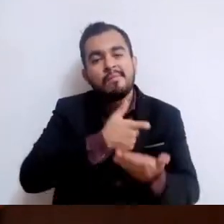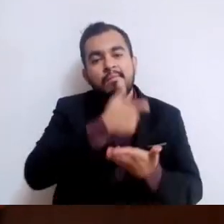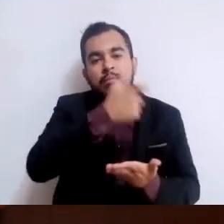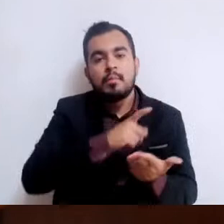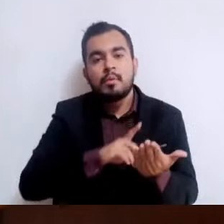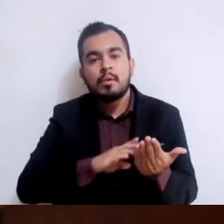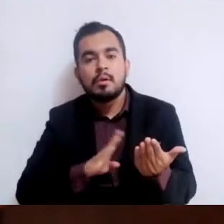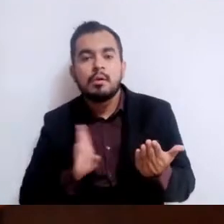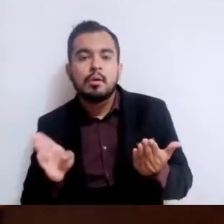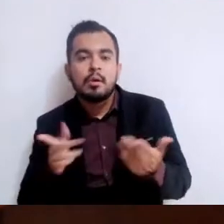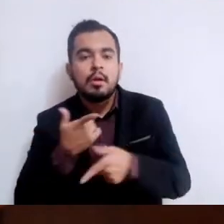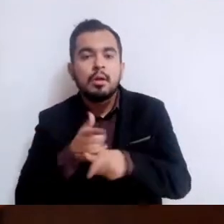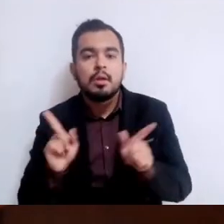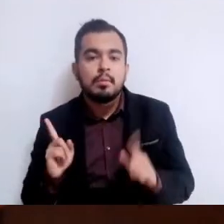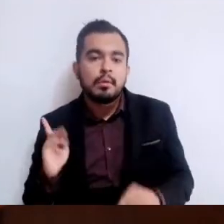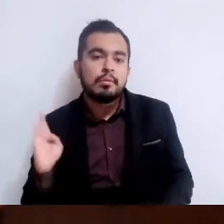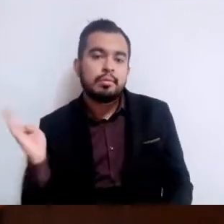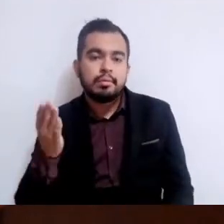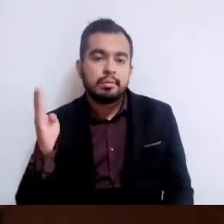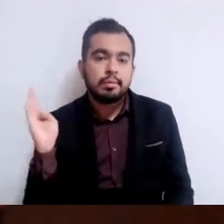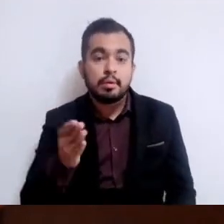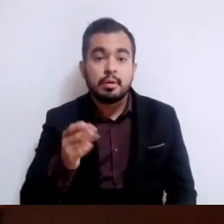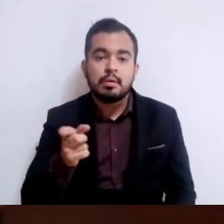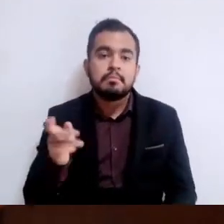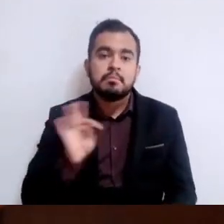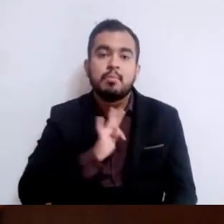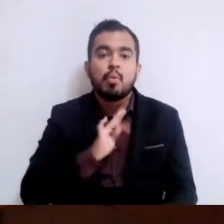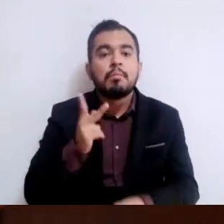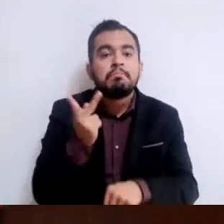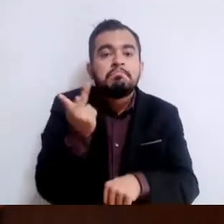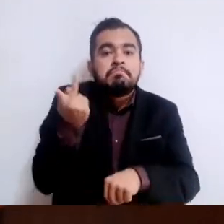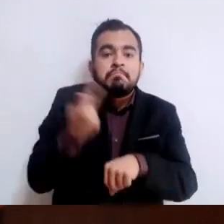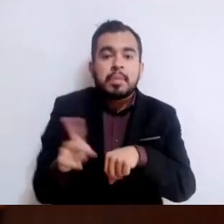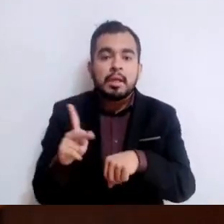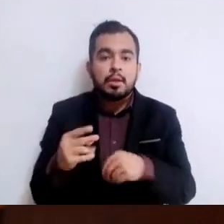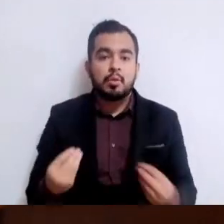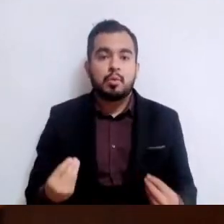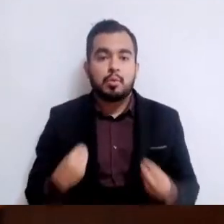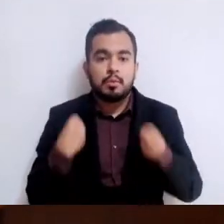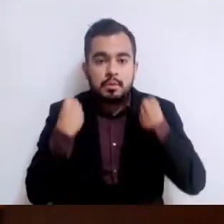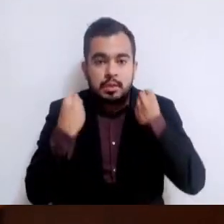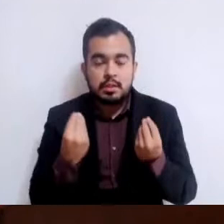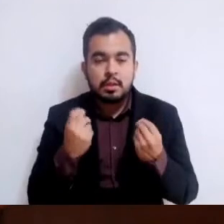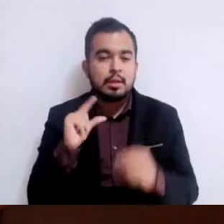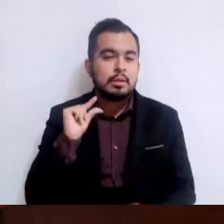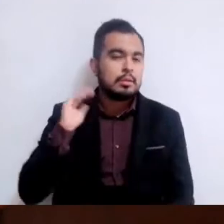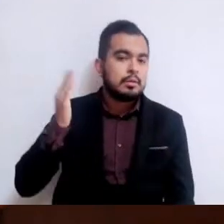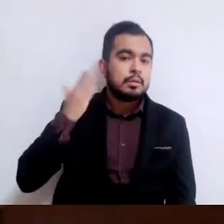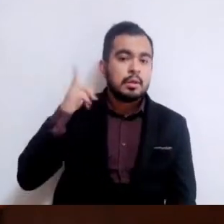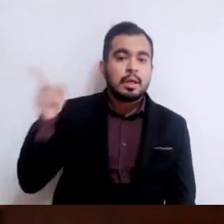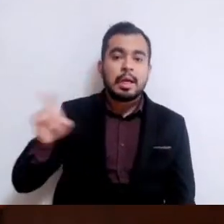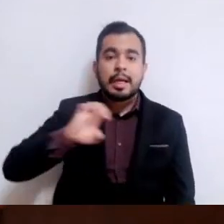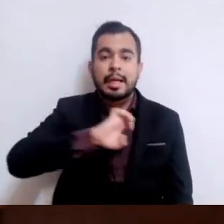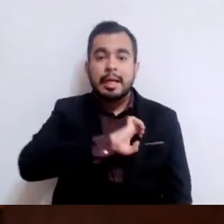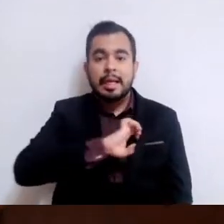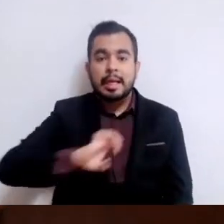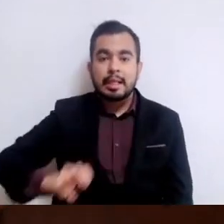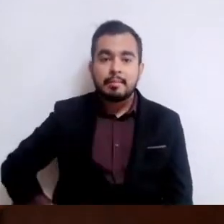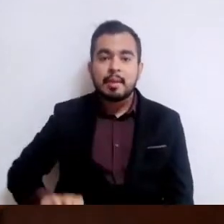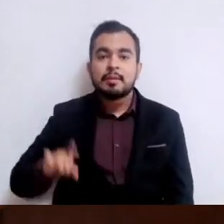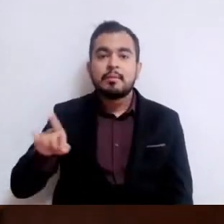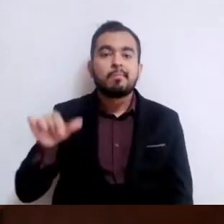estas elevadas tarifas, poniendo en riesgo su vida o más recientemente lo que vimos en Ecatepec y el sistema